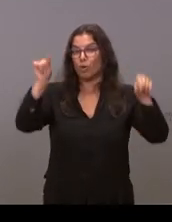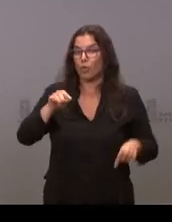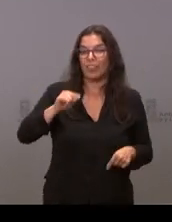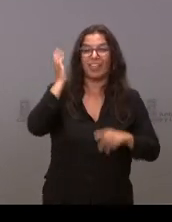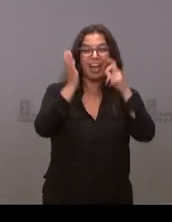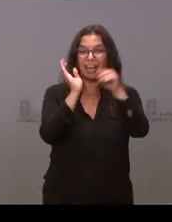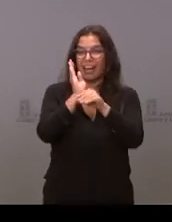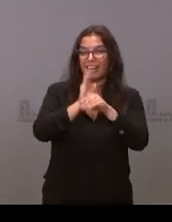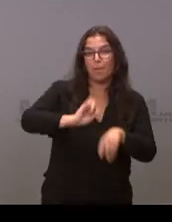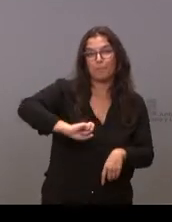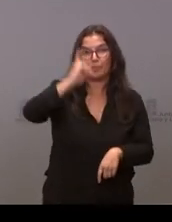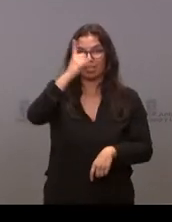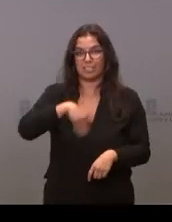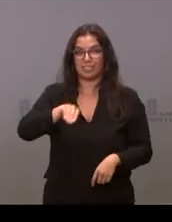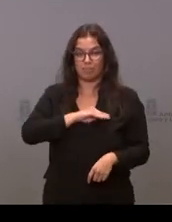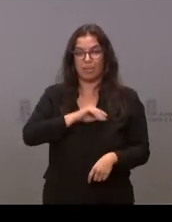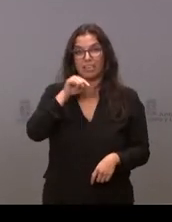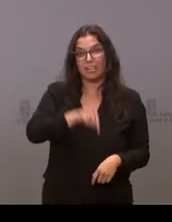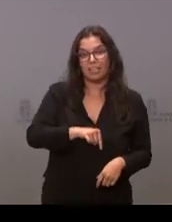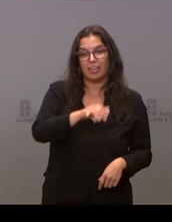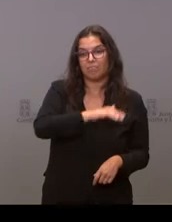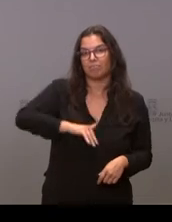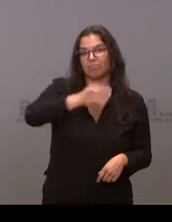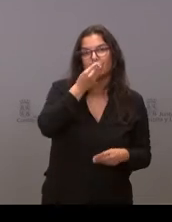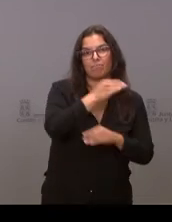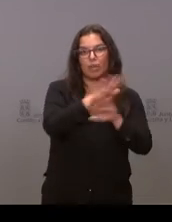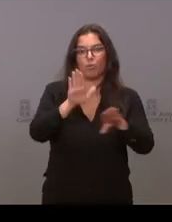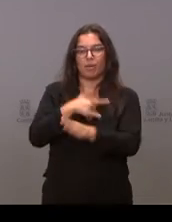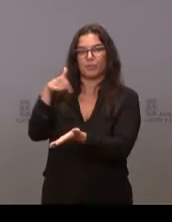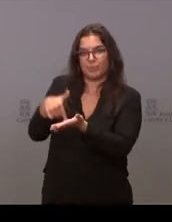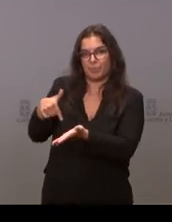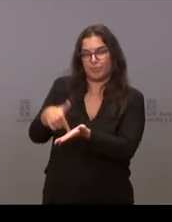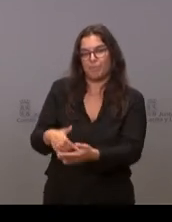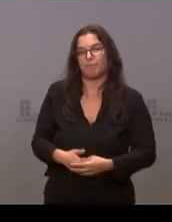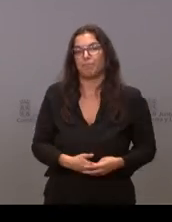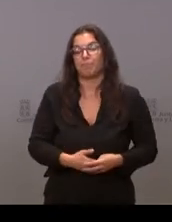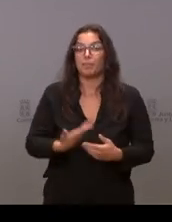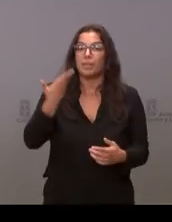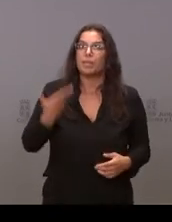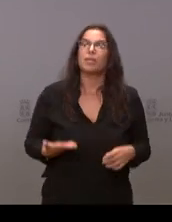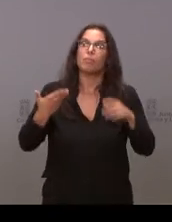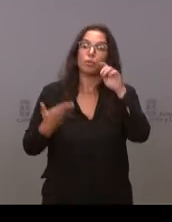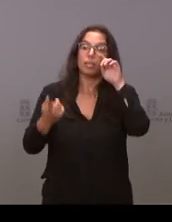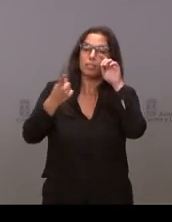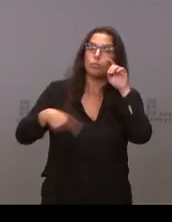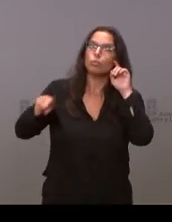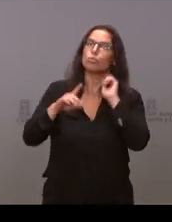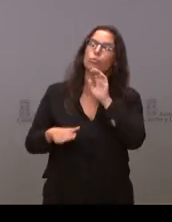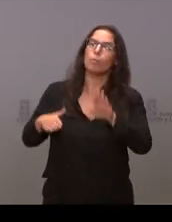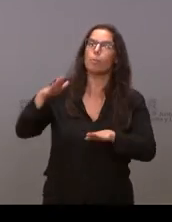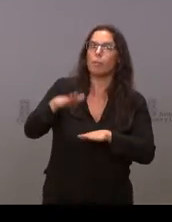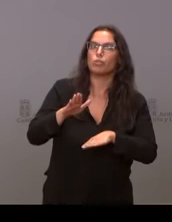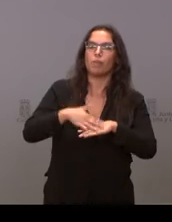España es, desde luego, el mejor lugar para reivindicarlo. Y es importante el paso que estáis dando para garantizar